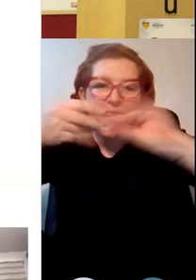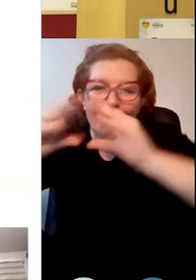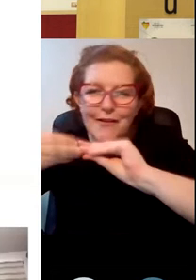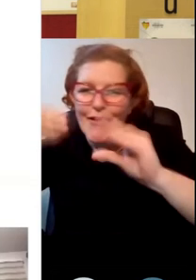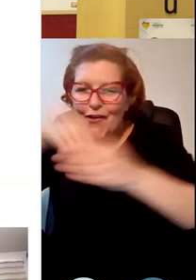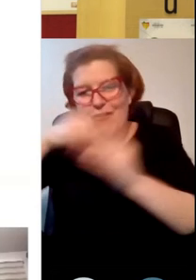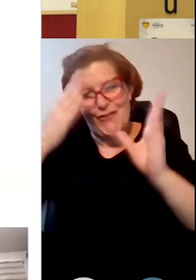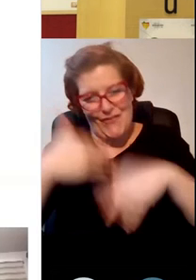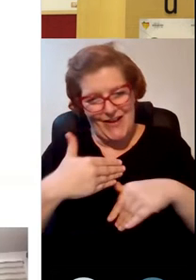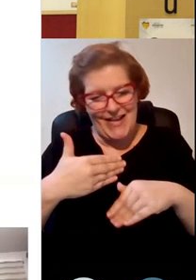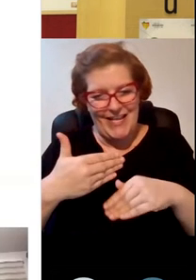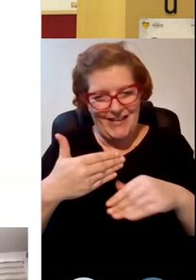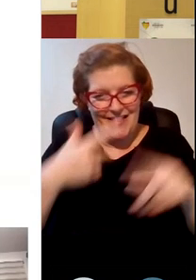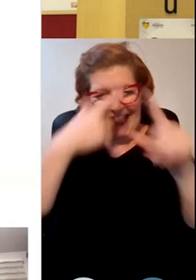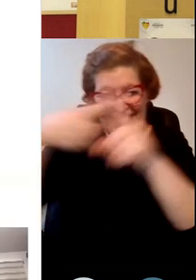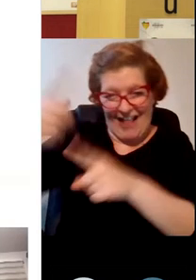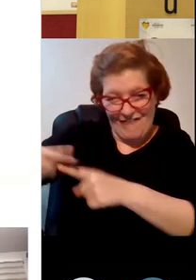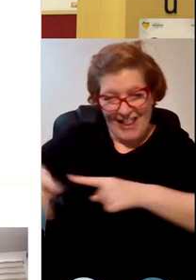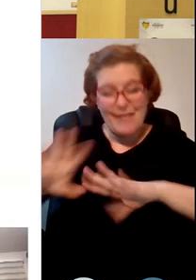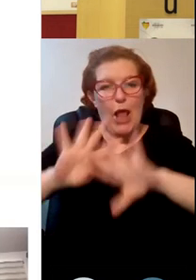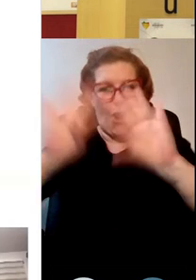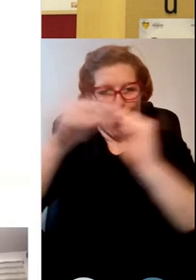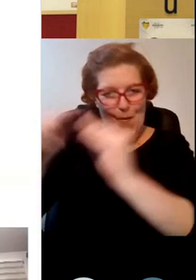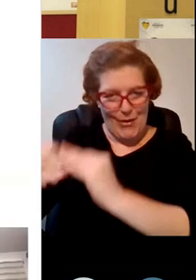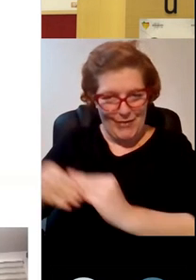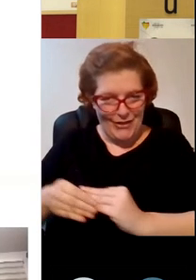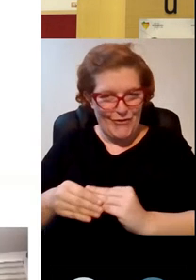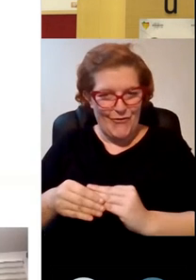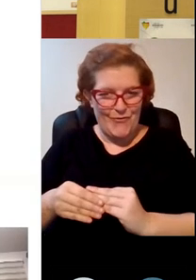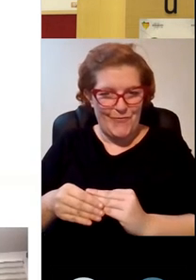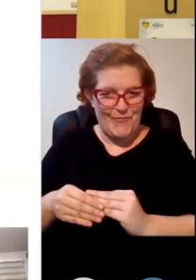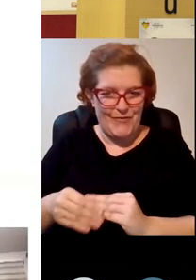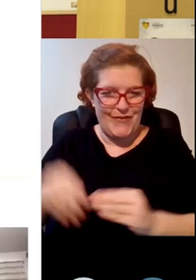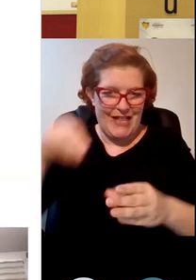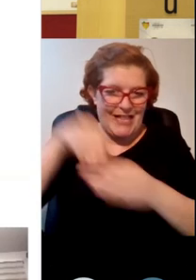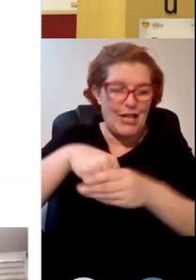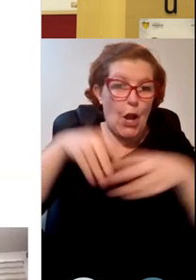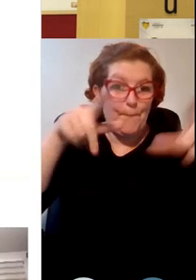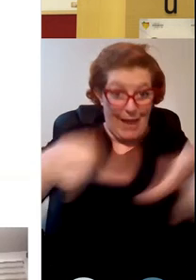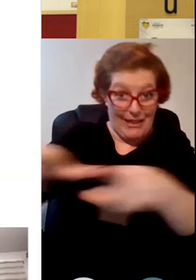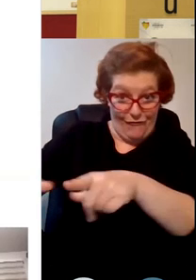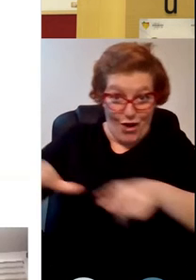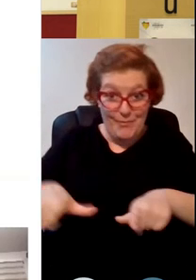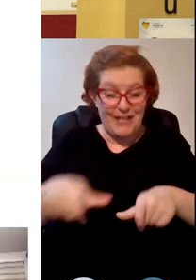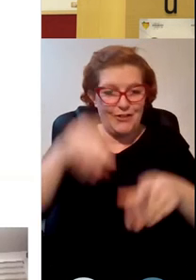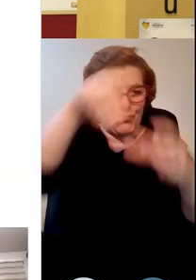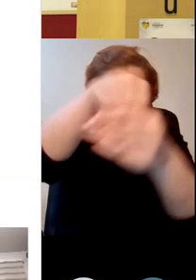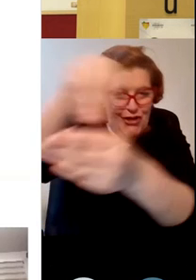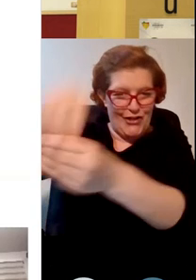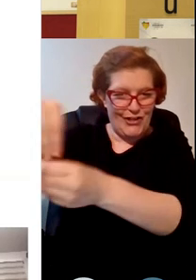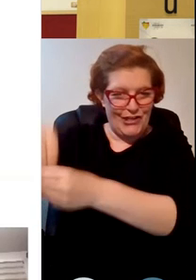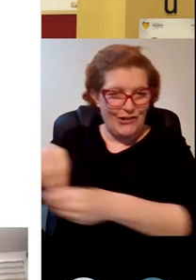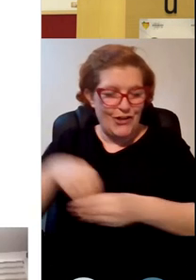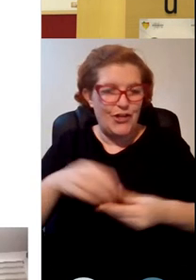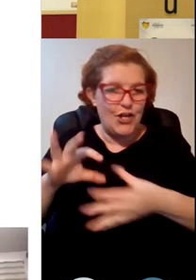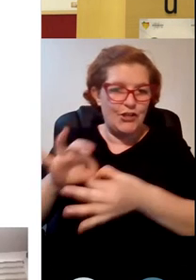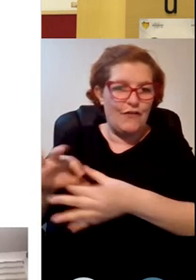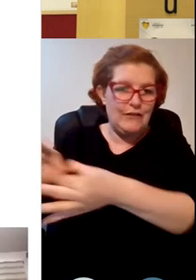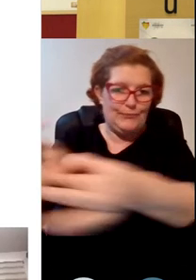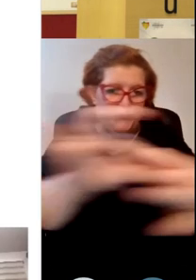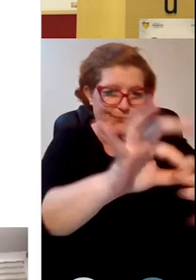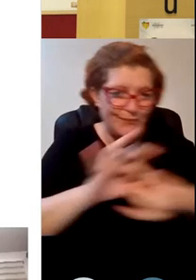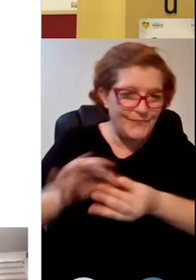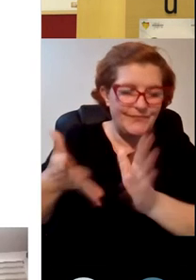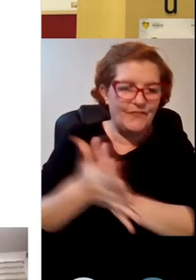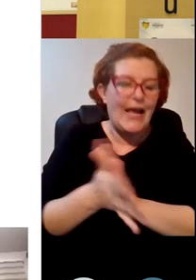contenido sino que lo que cuenta cada uno de los medios lo que cuenta cada una de las plataformas es contenido que expande el